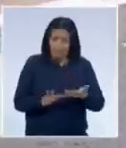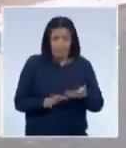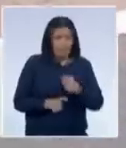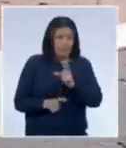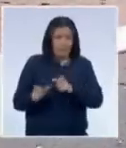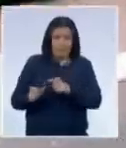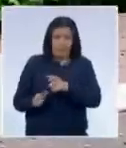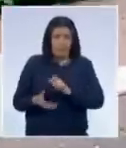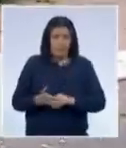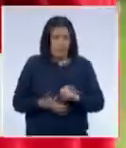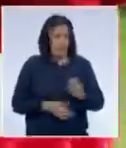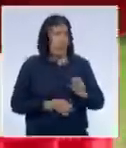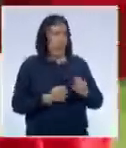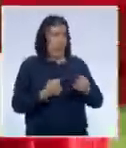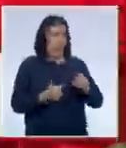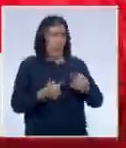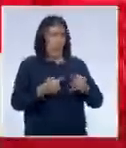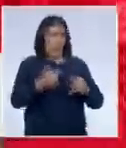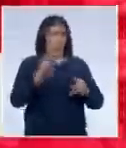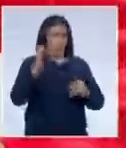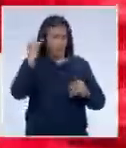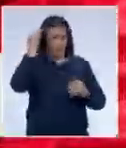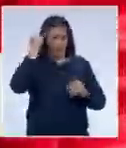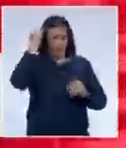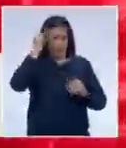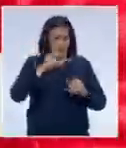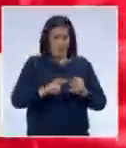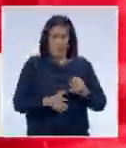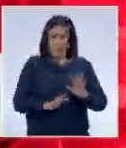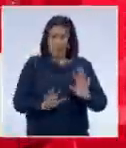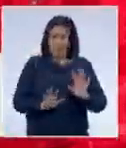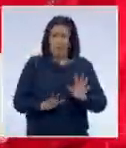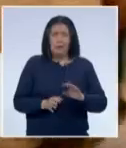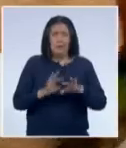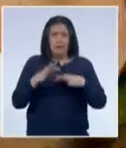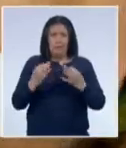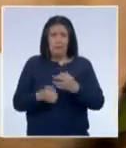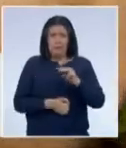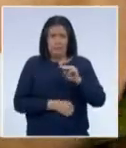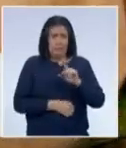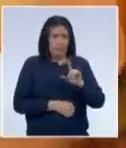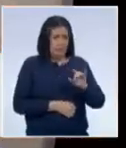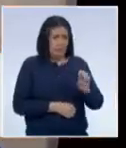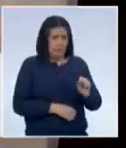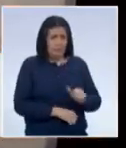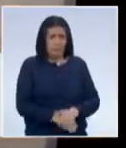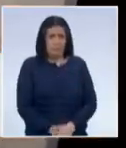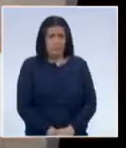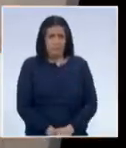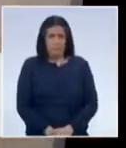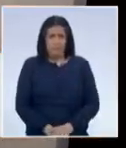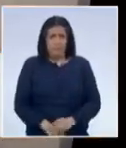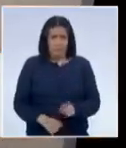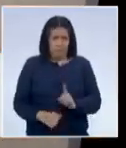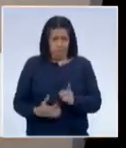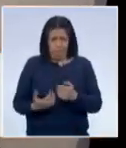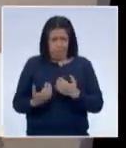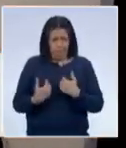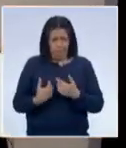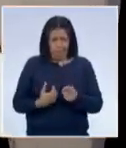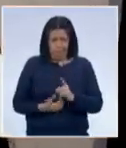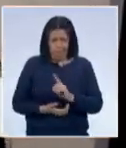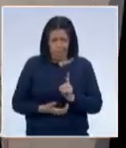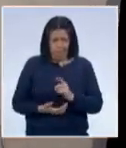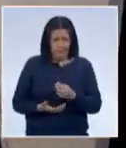y desmienten varias especulaciones en torno a la familia de melissa no tiene una